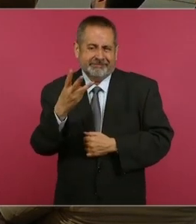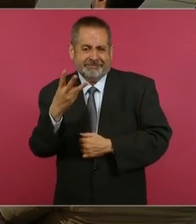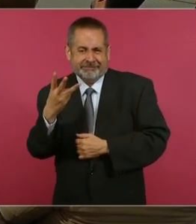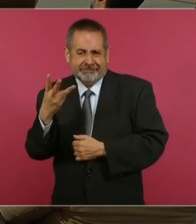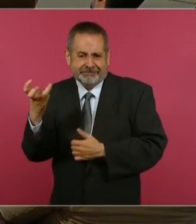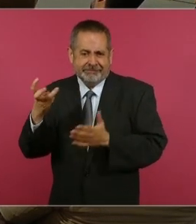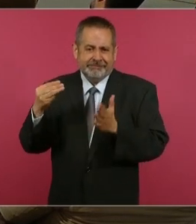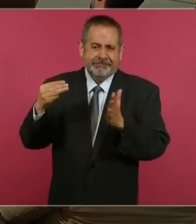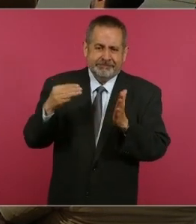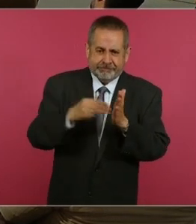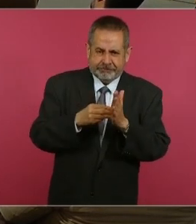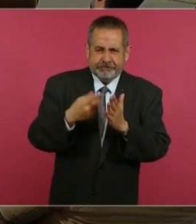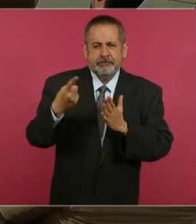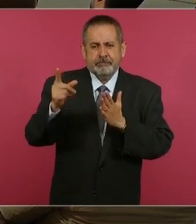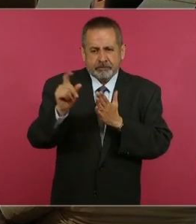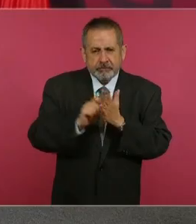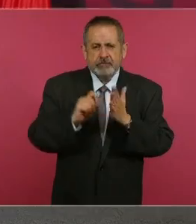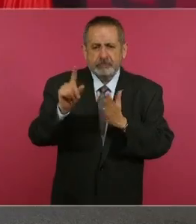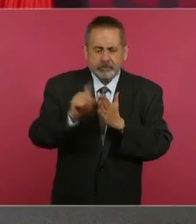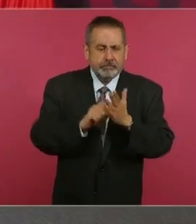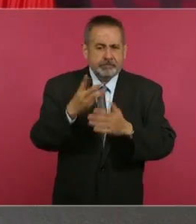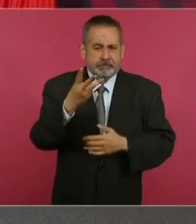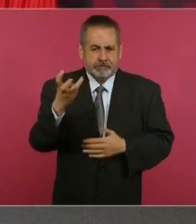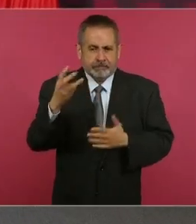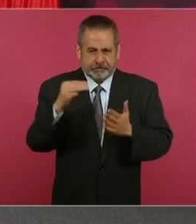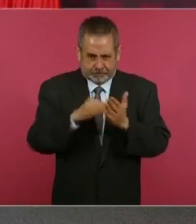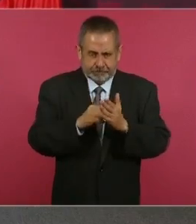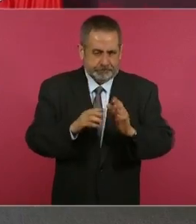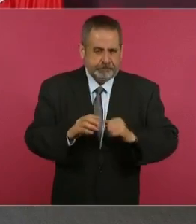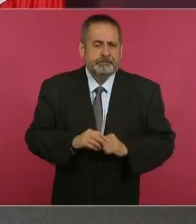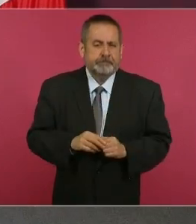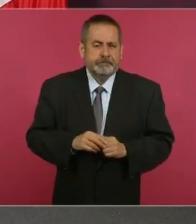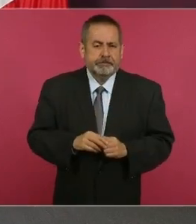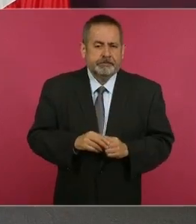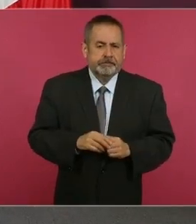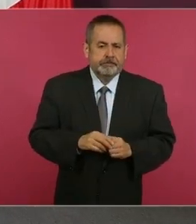300,000 pesos mensuales, deja